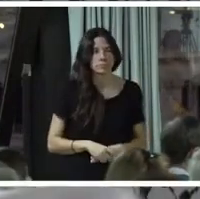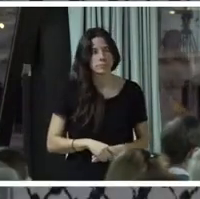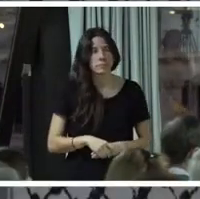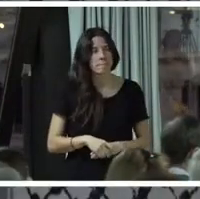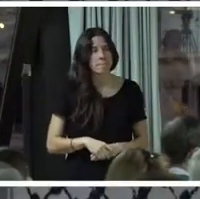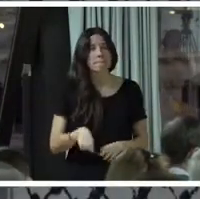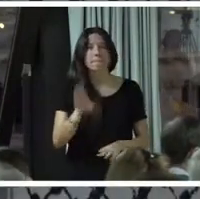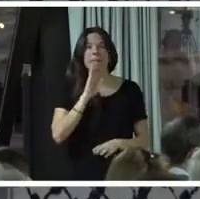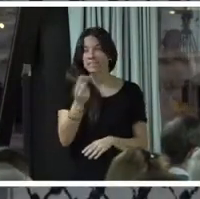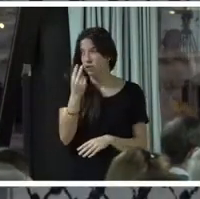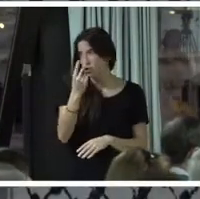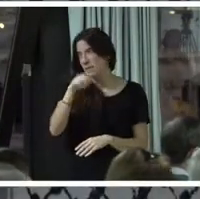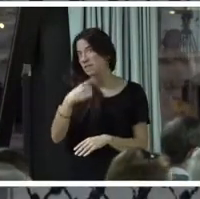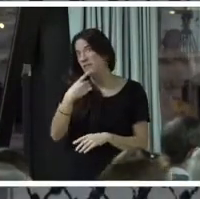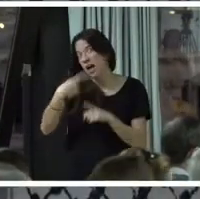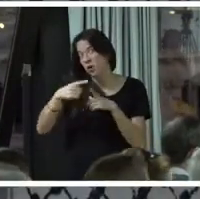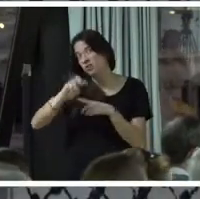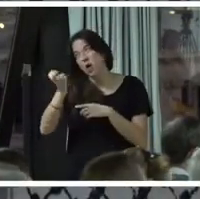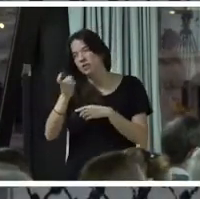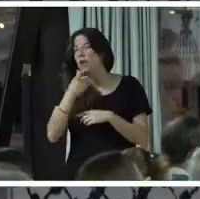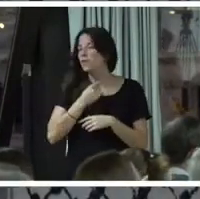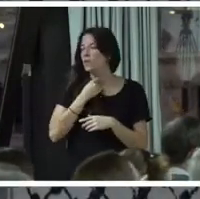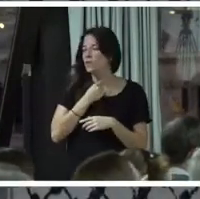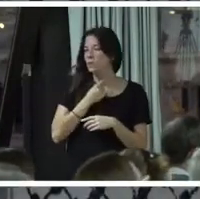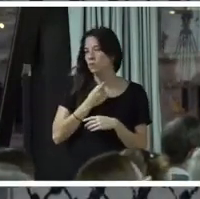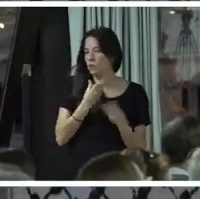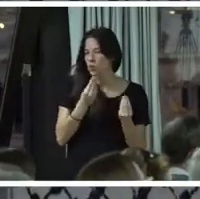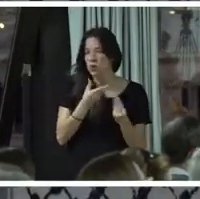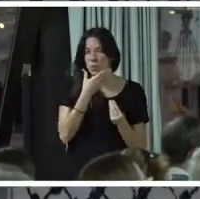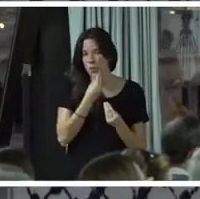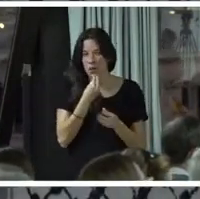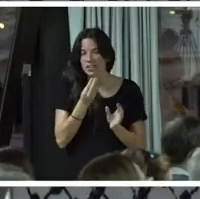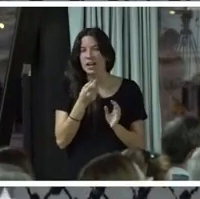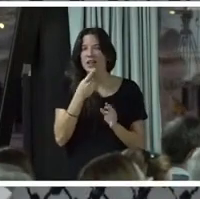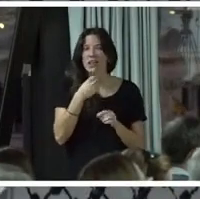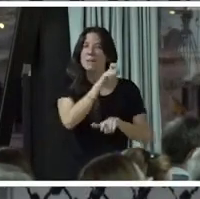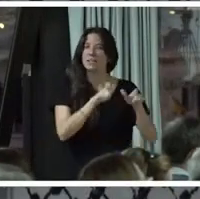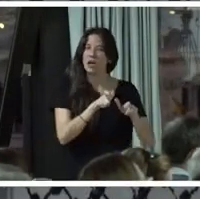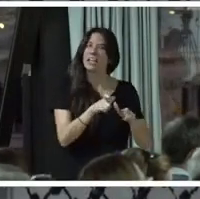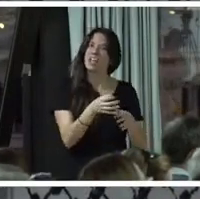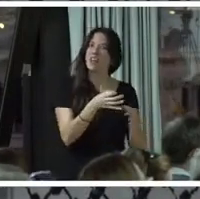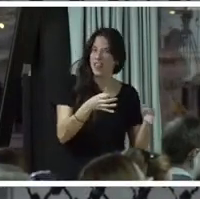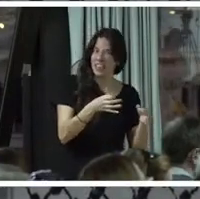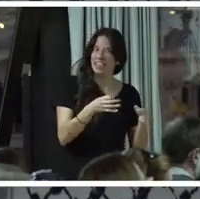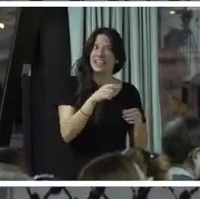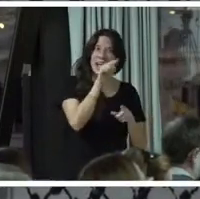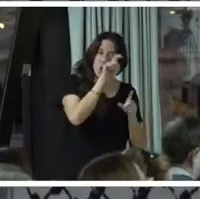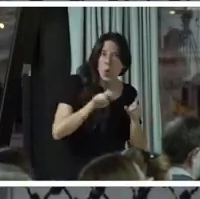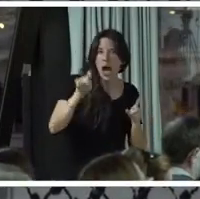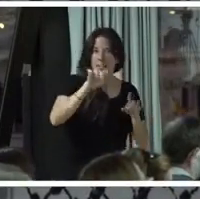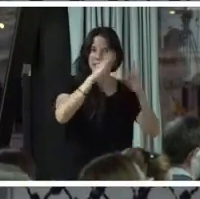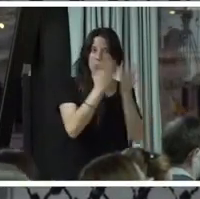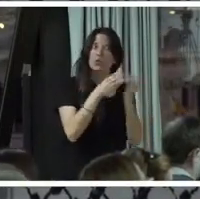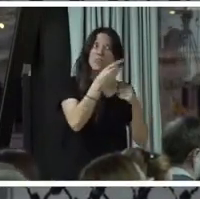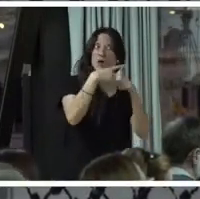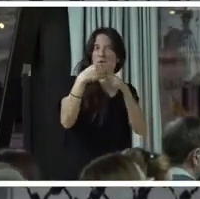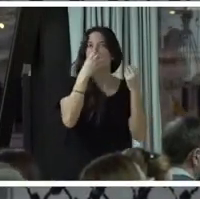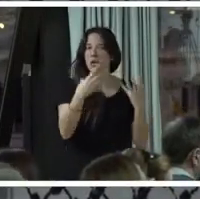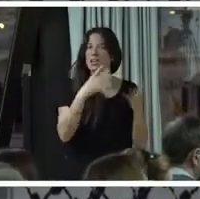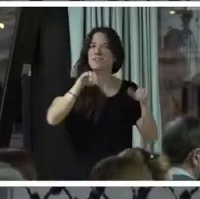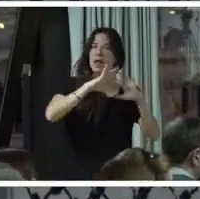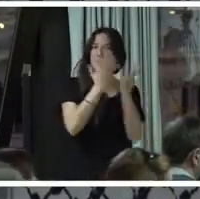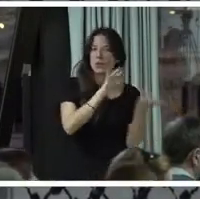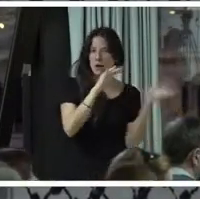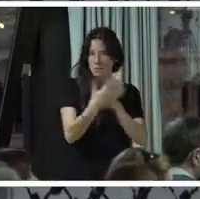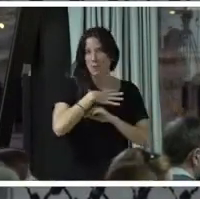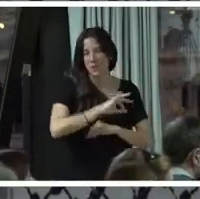cara decía yo en otra cosa muy bonita que me ha gustado que decía que gente decente en muchos lugares del mundo haciendo cosas buenas pueden pueden cambiarlo no y hablando de